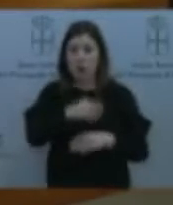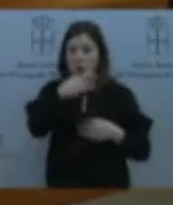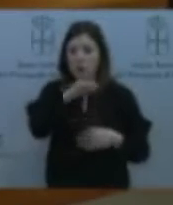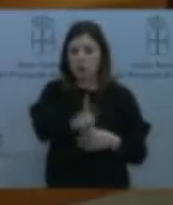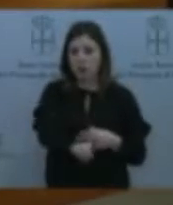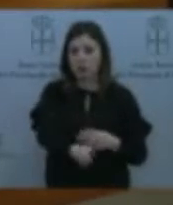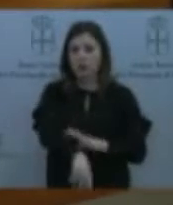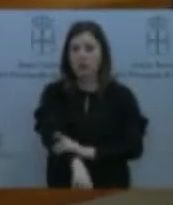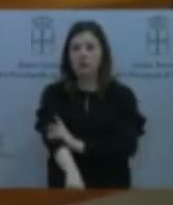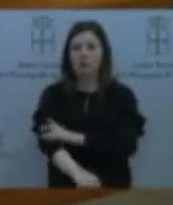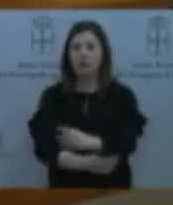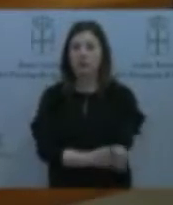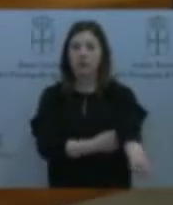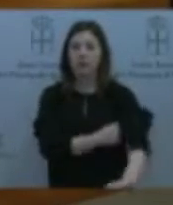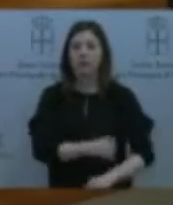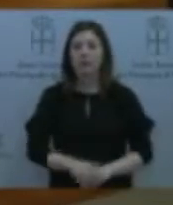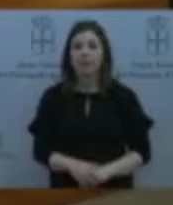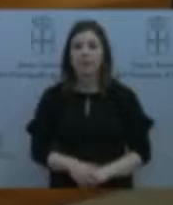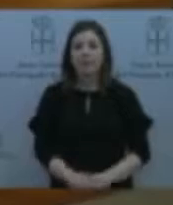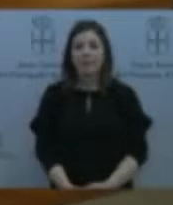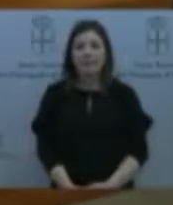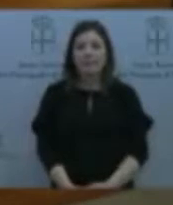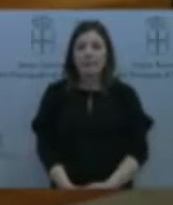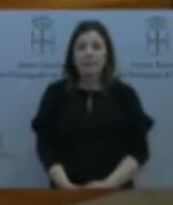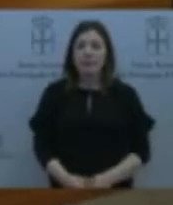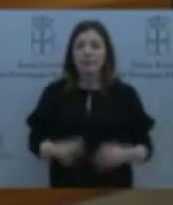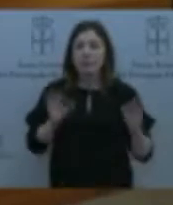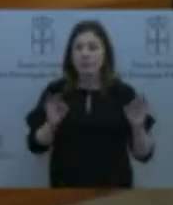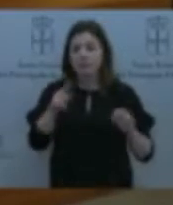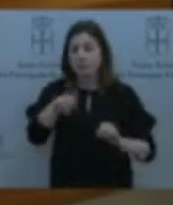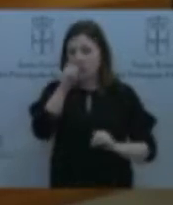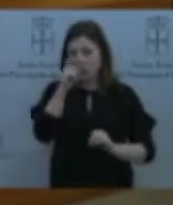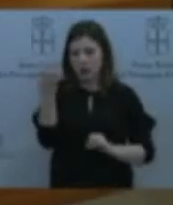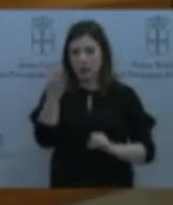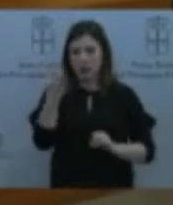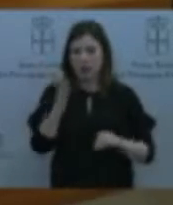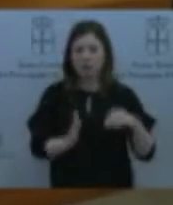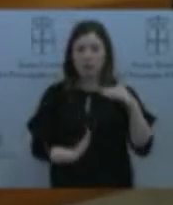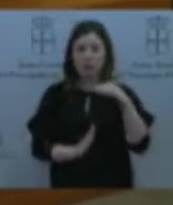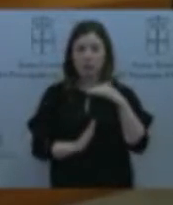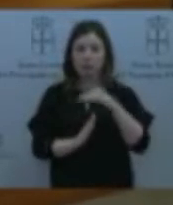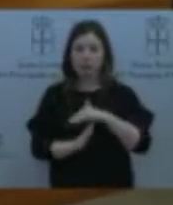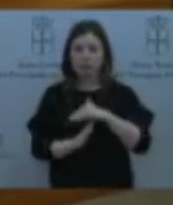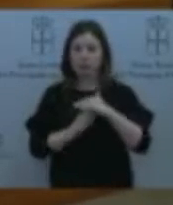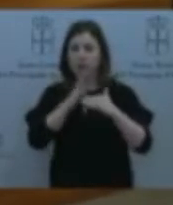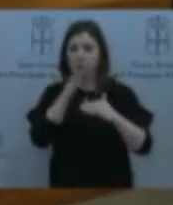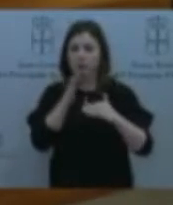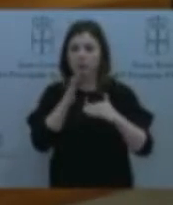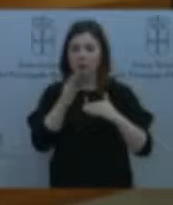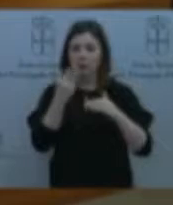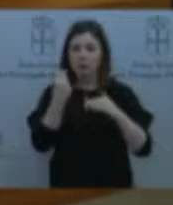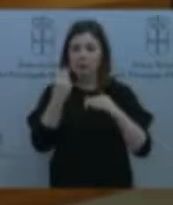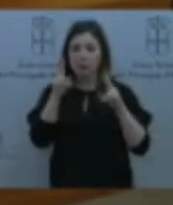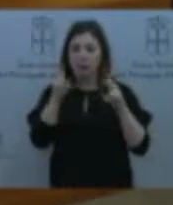Es de recibo recordar su bloqueo ante la reforma de los aforamientos, ¿no? ¿Qué tendrán, qué interés tendrán en